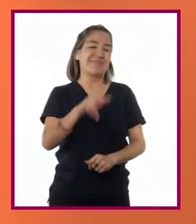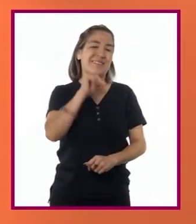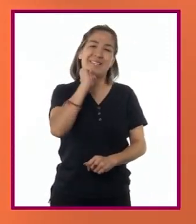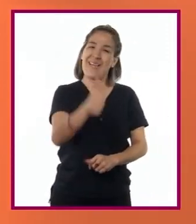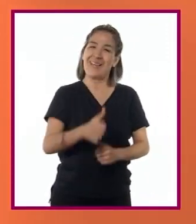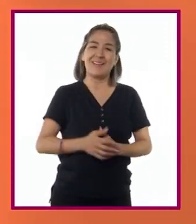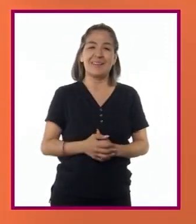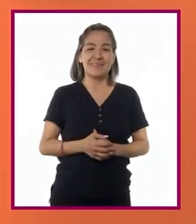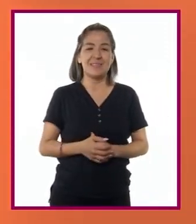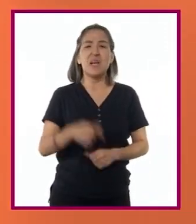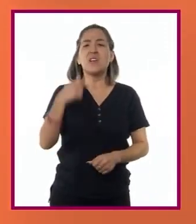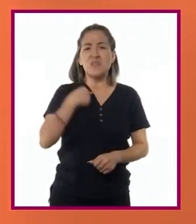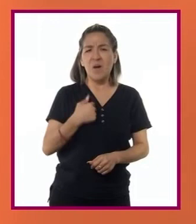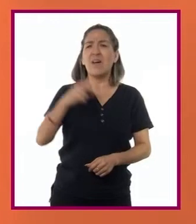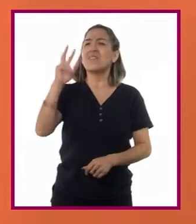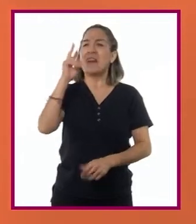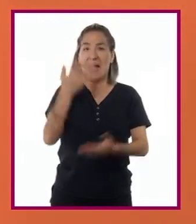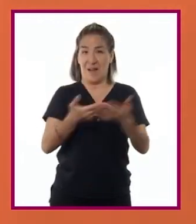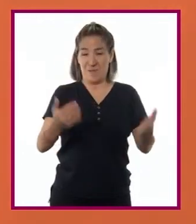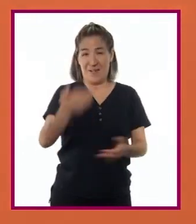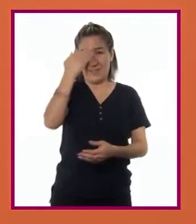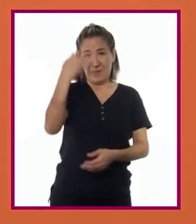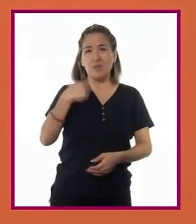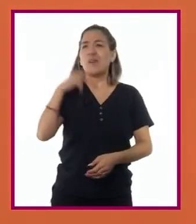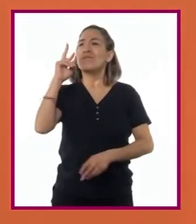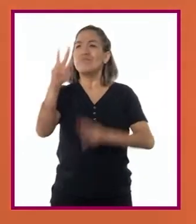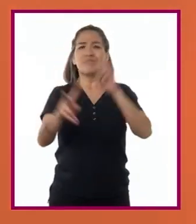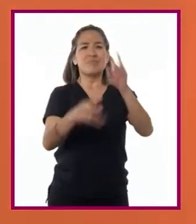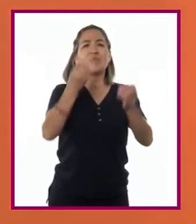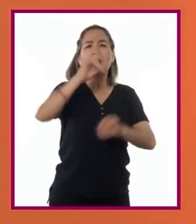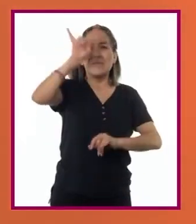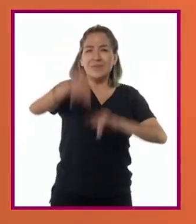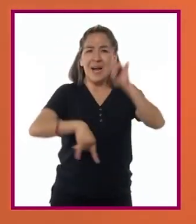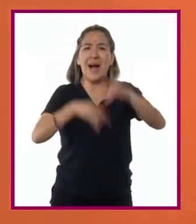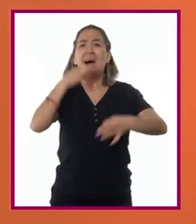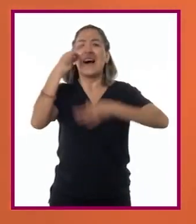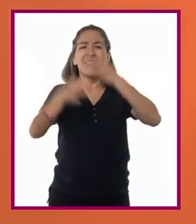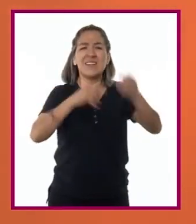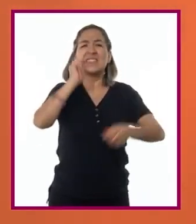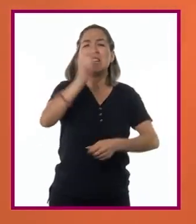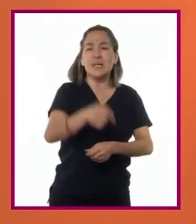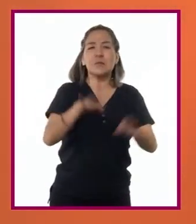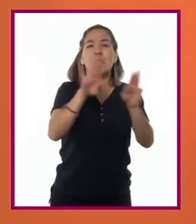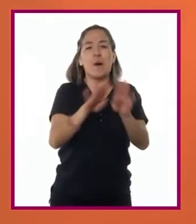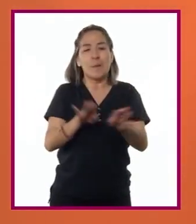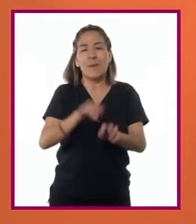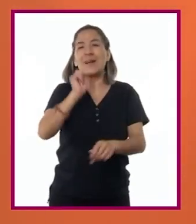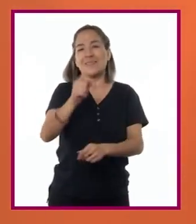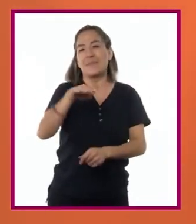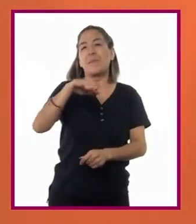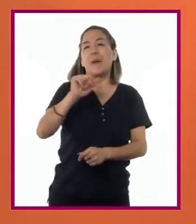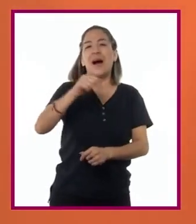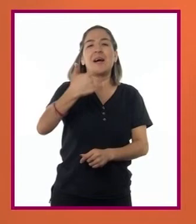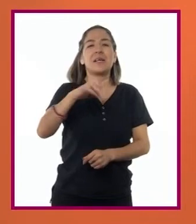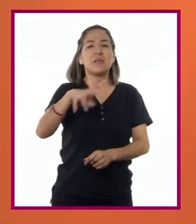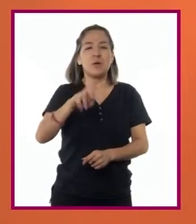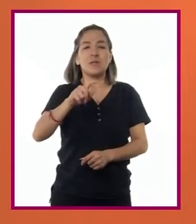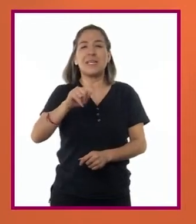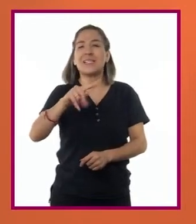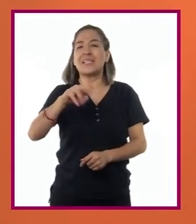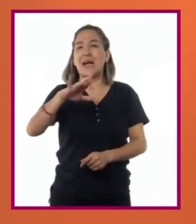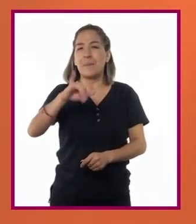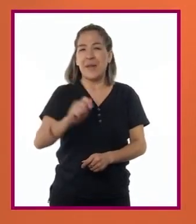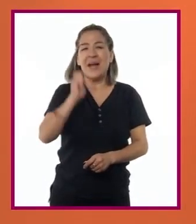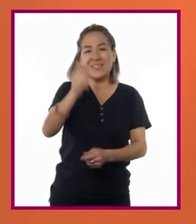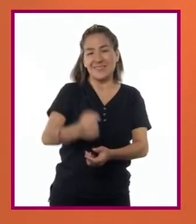he visto muchos anuncios que promueven la terapia magnética. Me parece que presentan información semejante a la publicada a